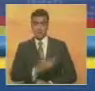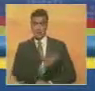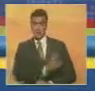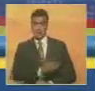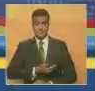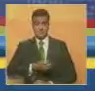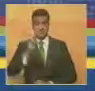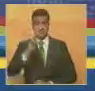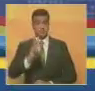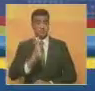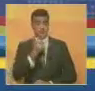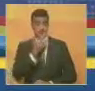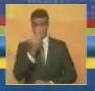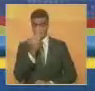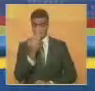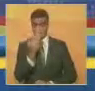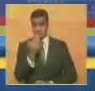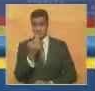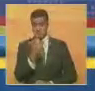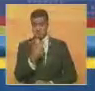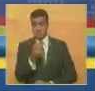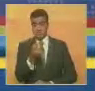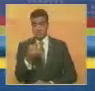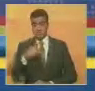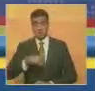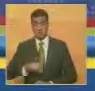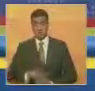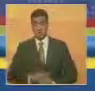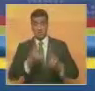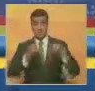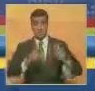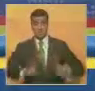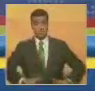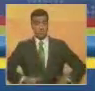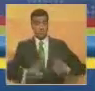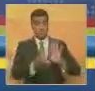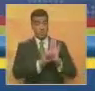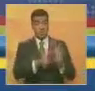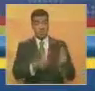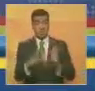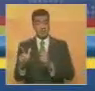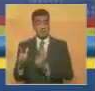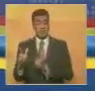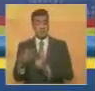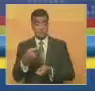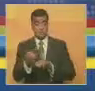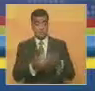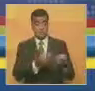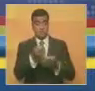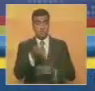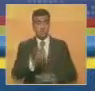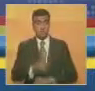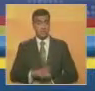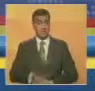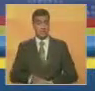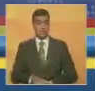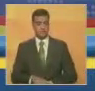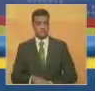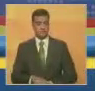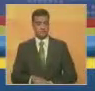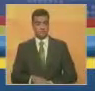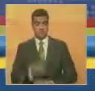país obviamente no contaba con ningún tipo de solicitud para su comercialización en Venezuela sino que estas